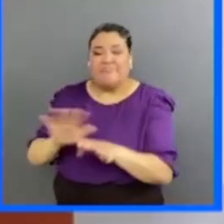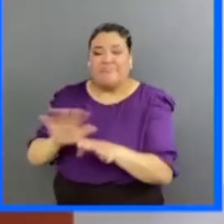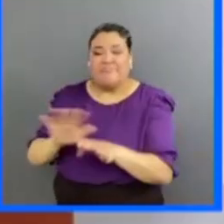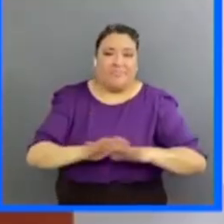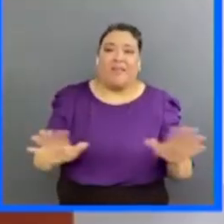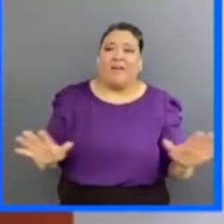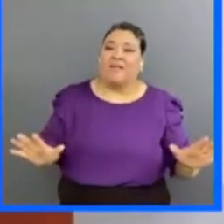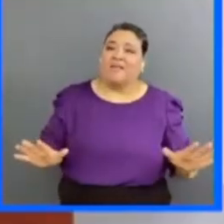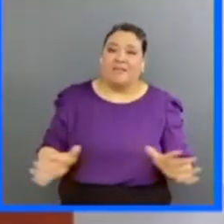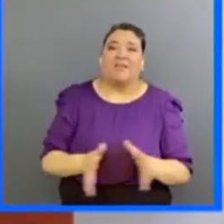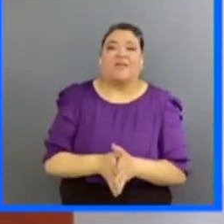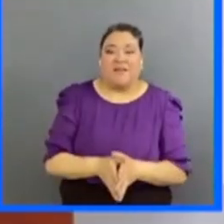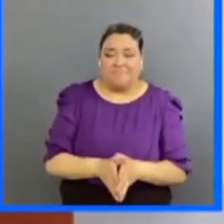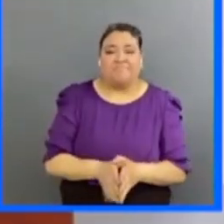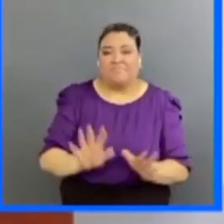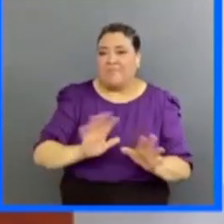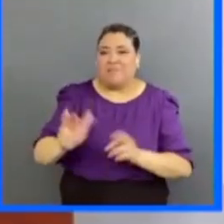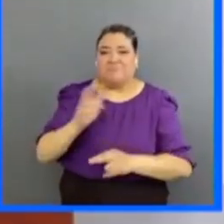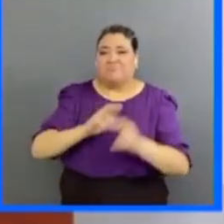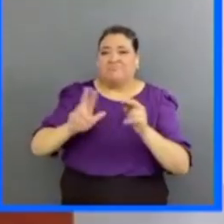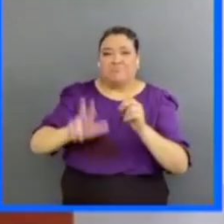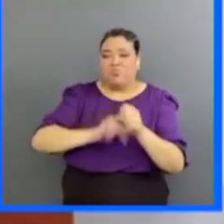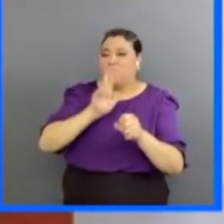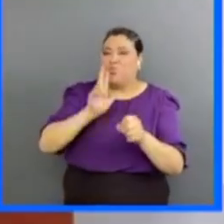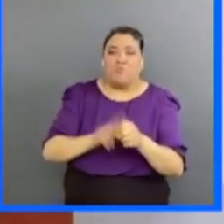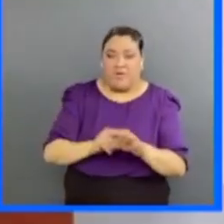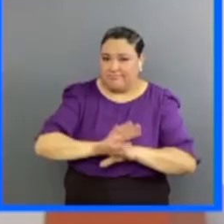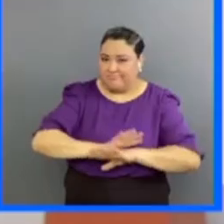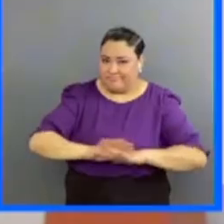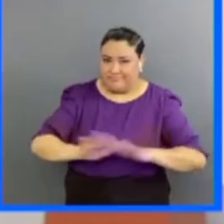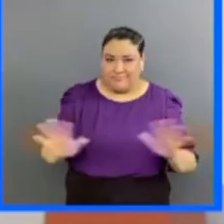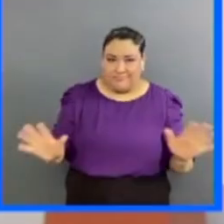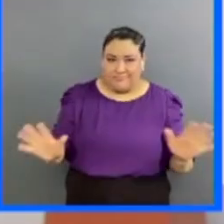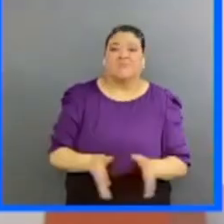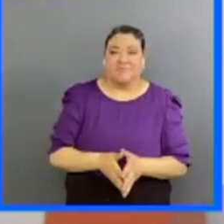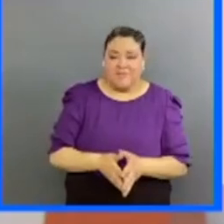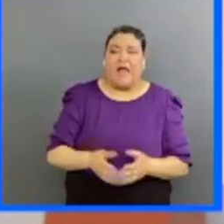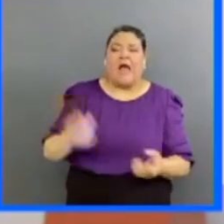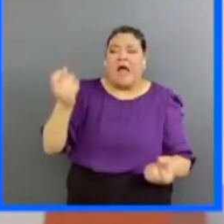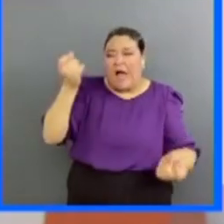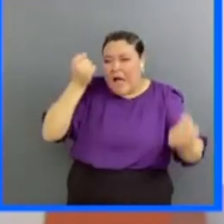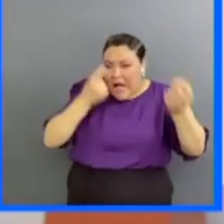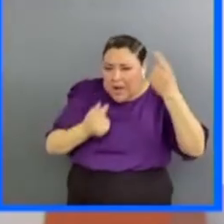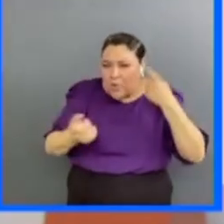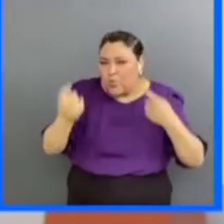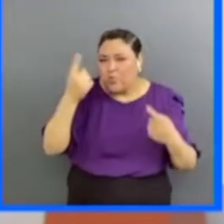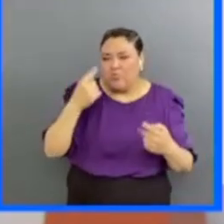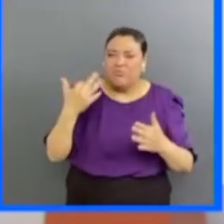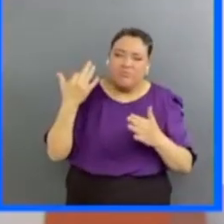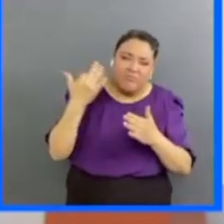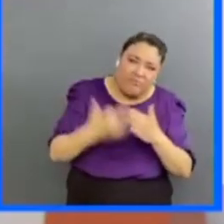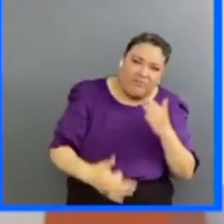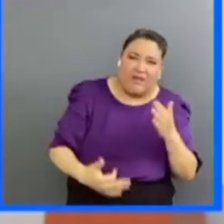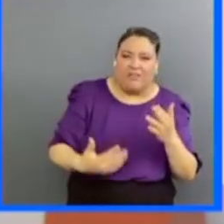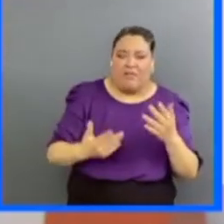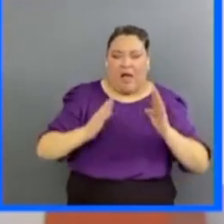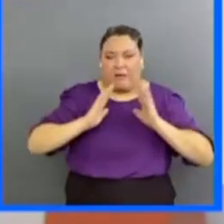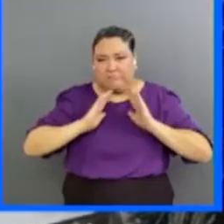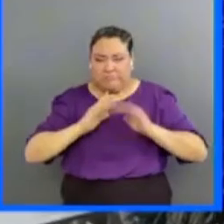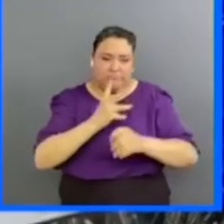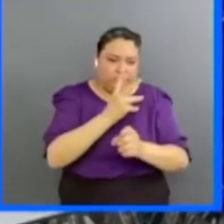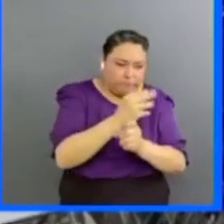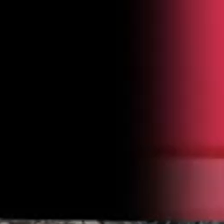han regresado a su vida normal. Todavía quedan algunas comunidades donde están las Fuerzas Armadas ayudando a